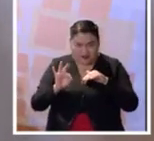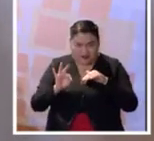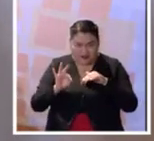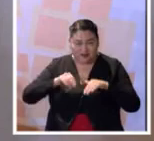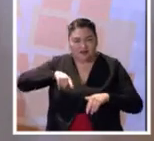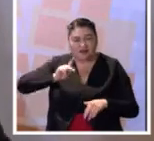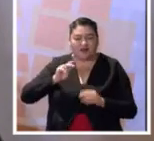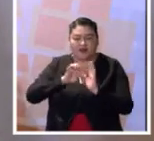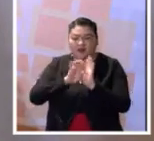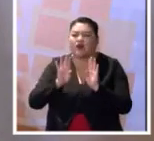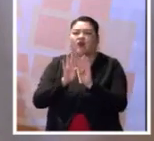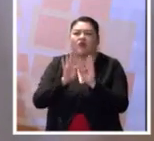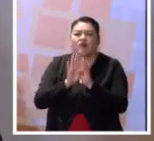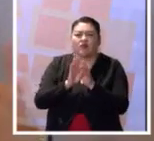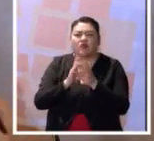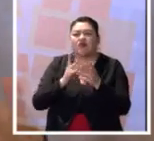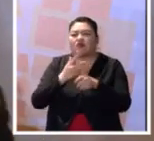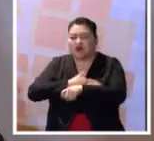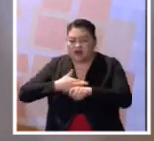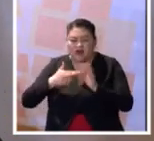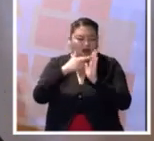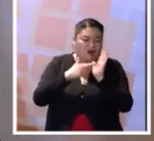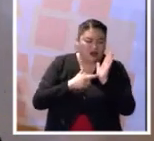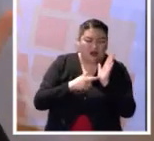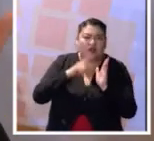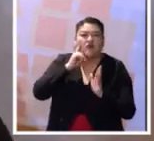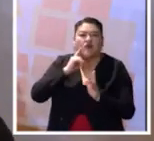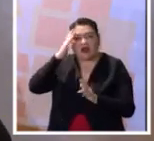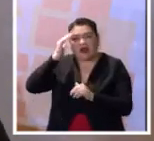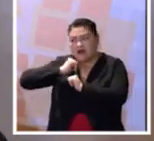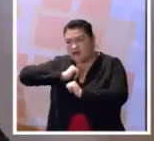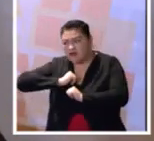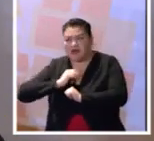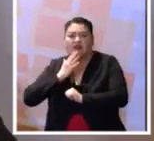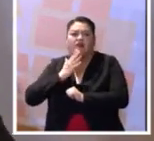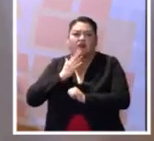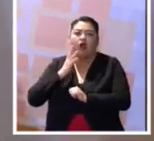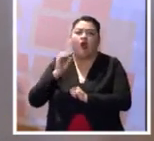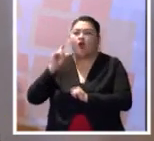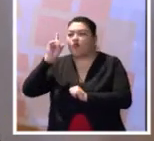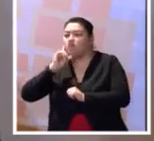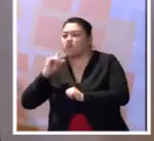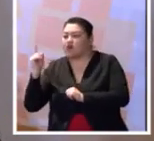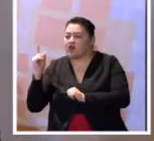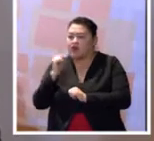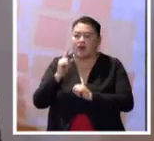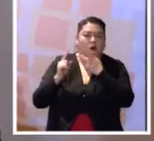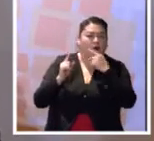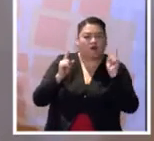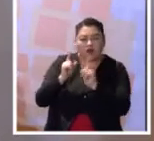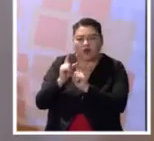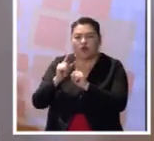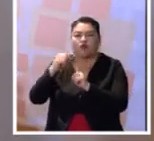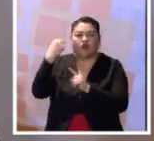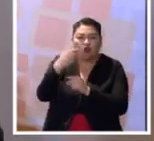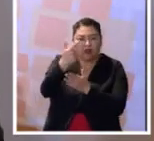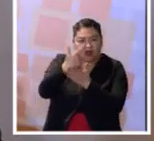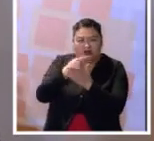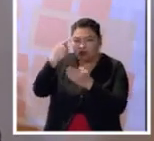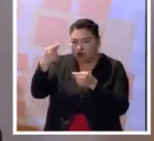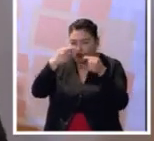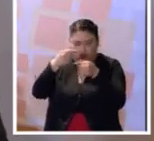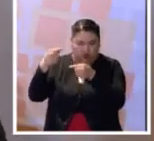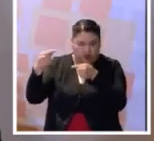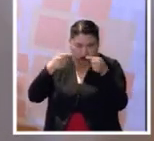de cómo tenían que estar distribuidas, el que estuviera intercaladas, etcétera. Y entonces